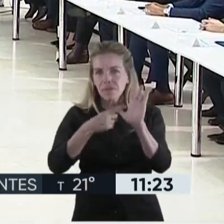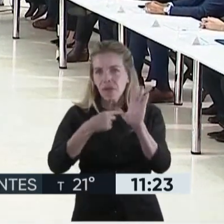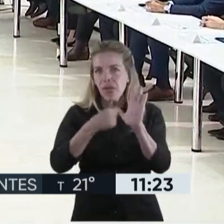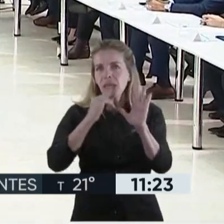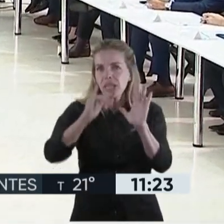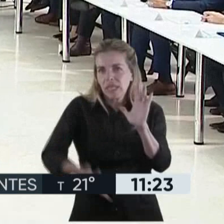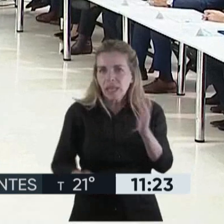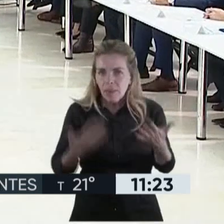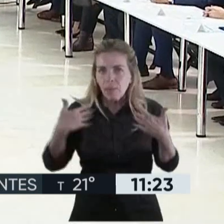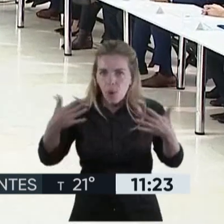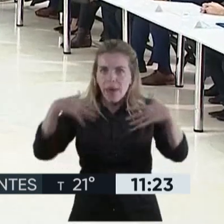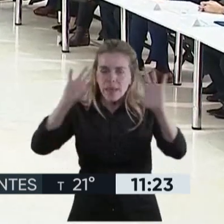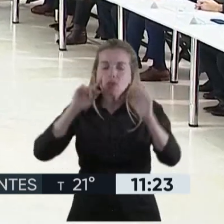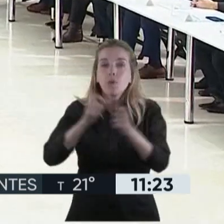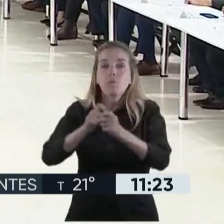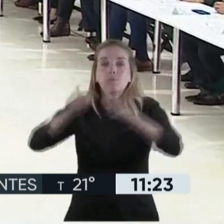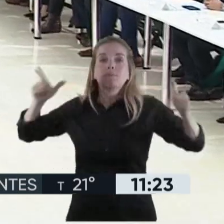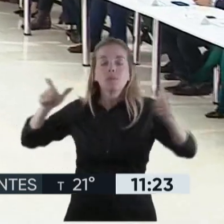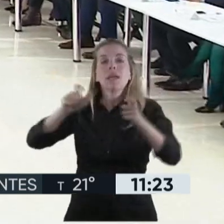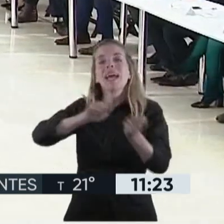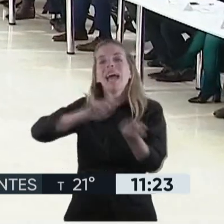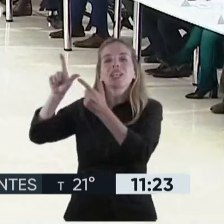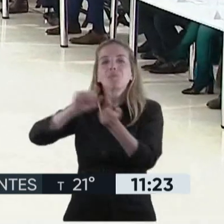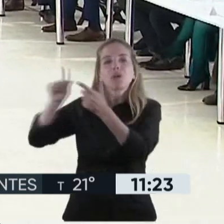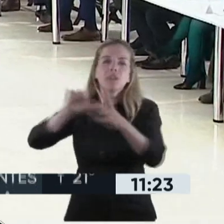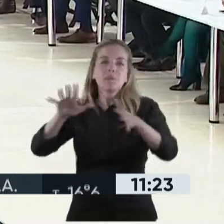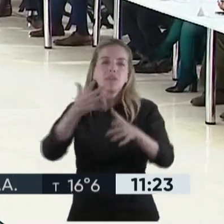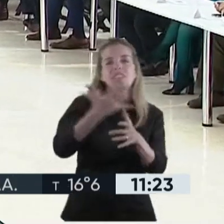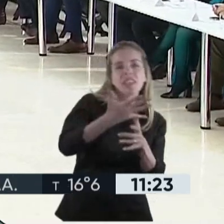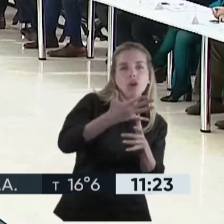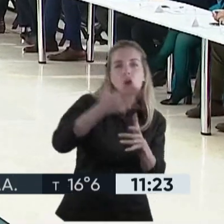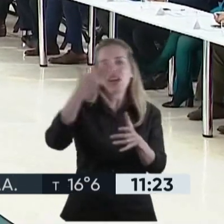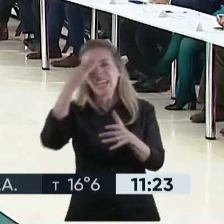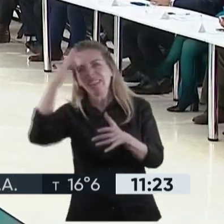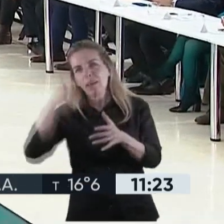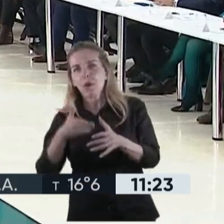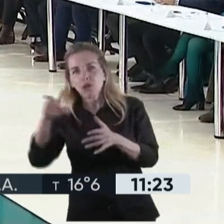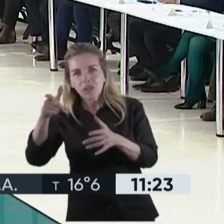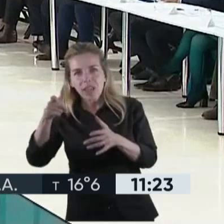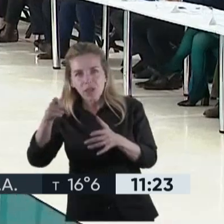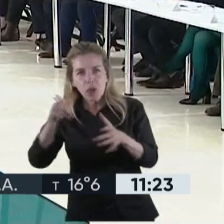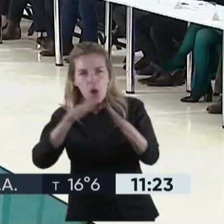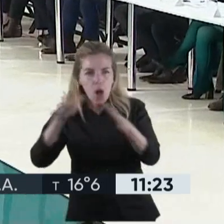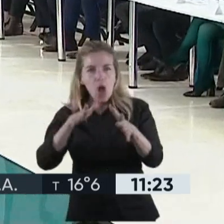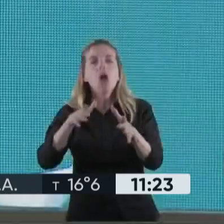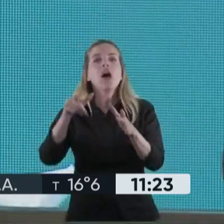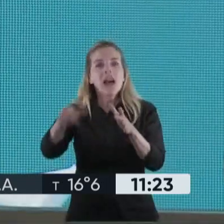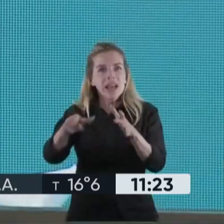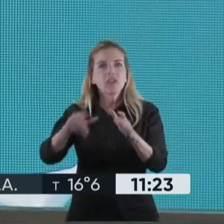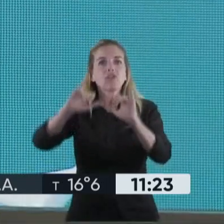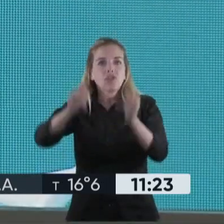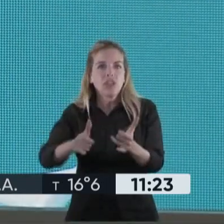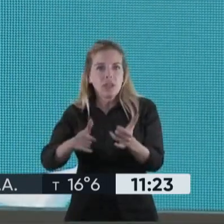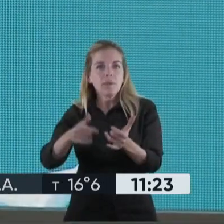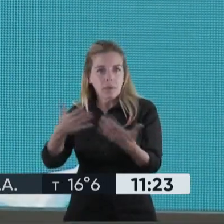el incremento de exportaciones entre el 5 y el 15% del incremento de exportaciones se aplique al